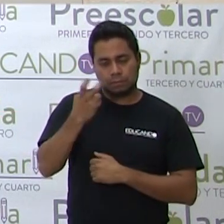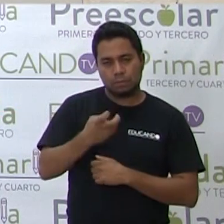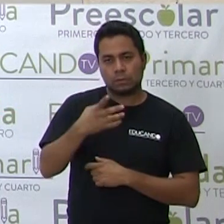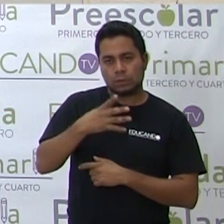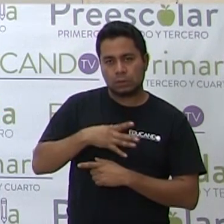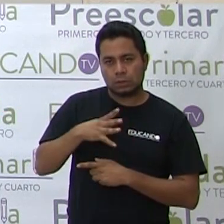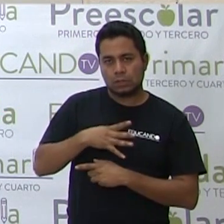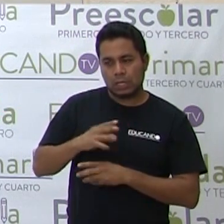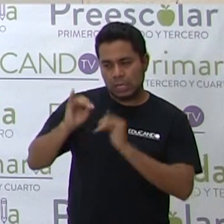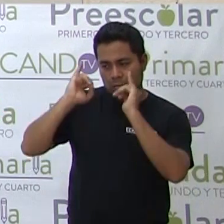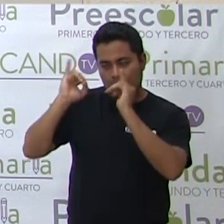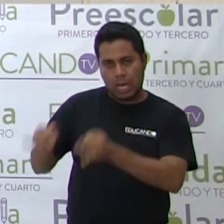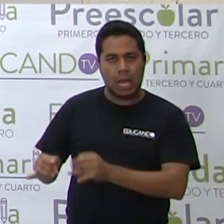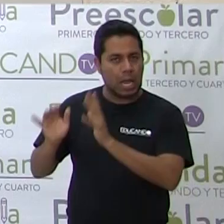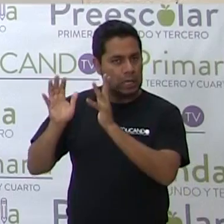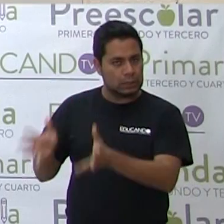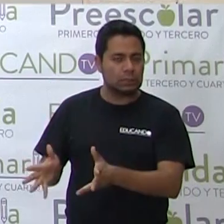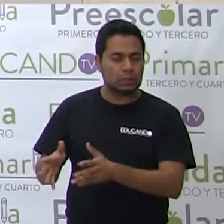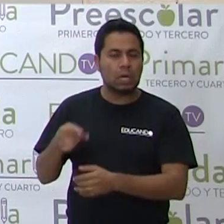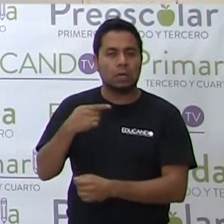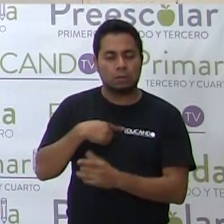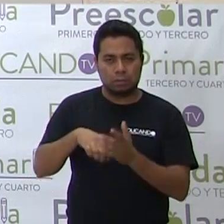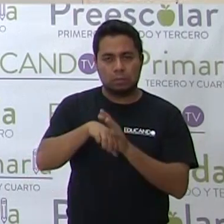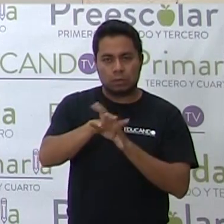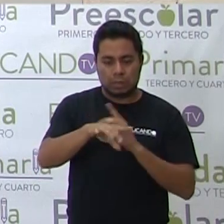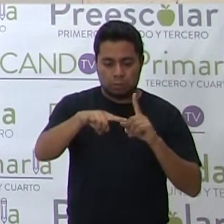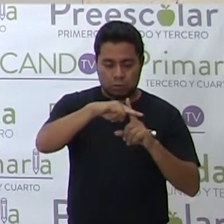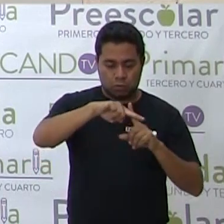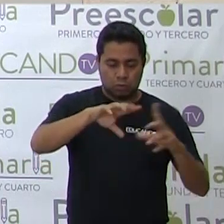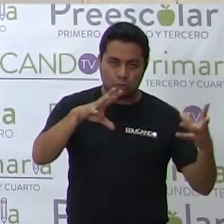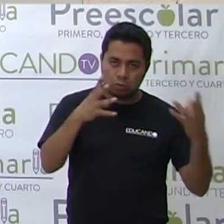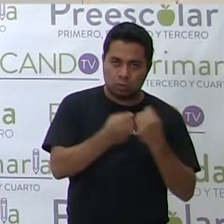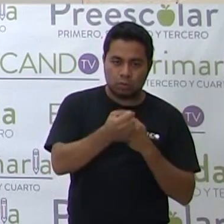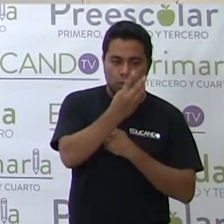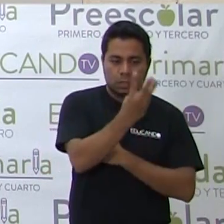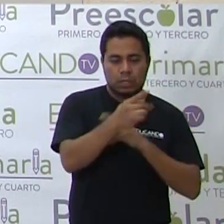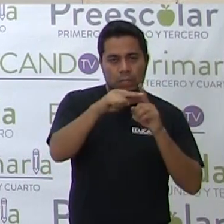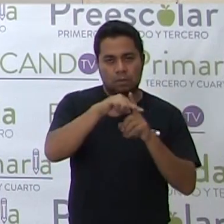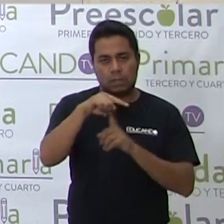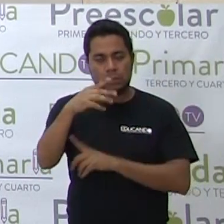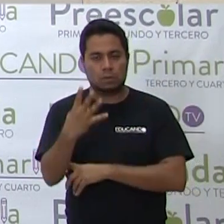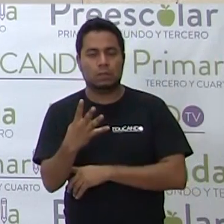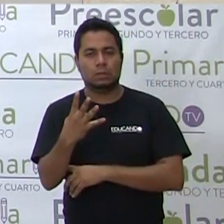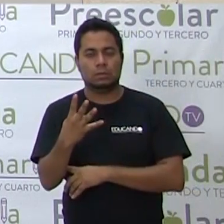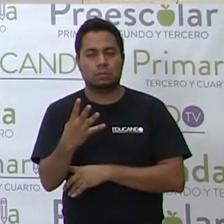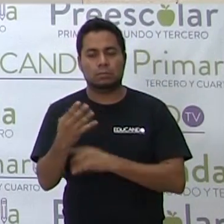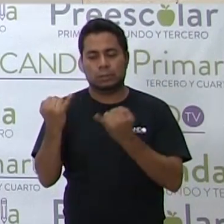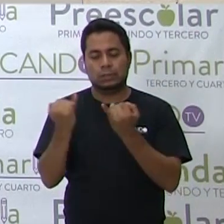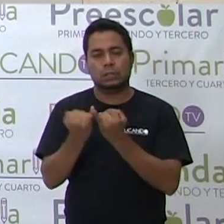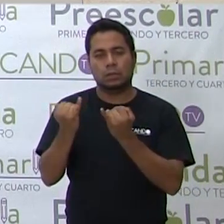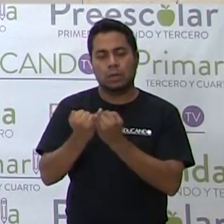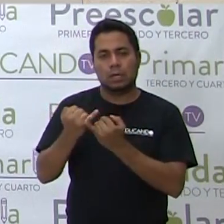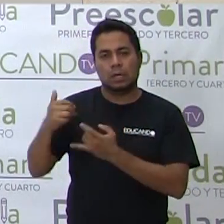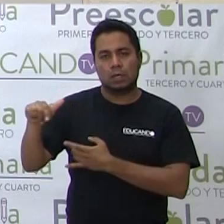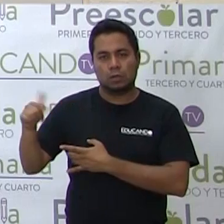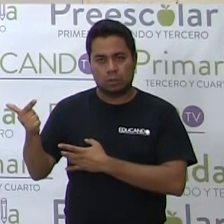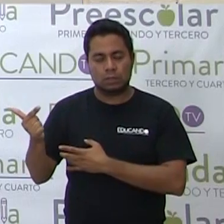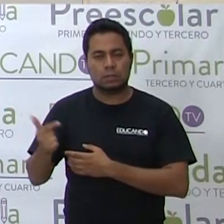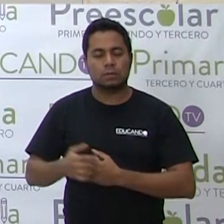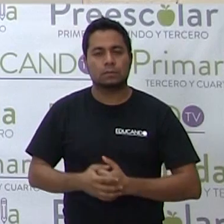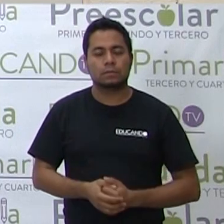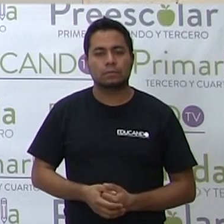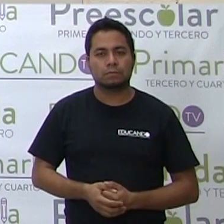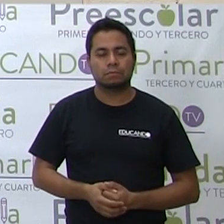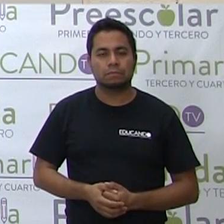término independiente si nosotros sumamos 3 + 4 nos tiene que dar